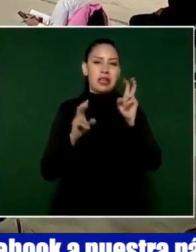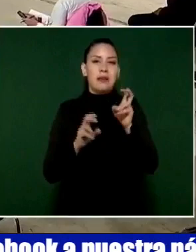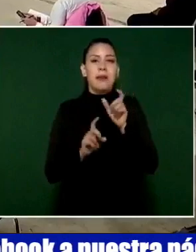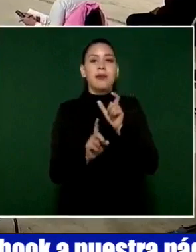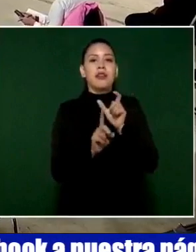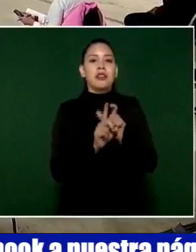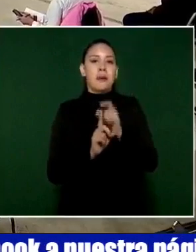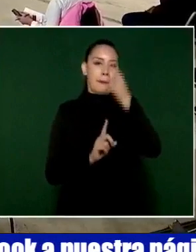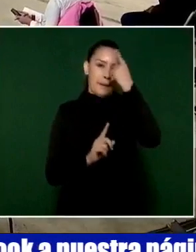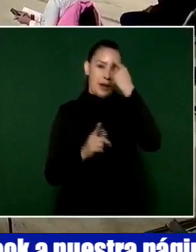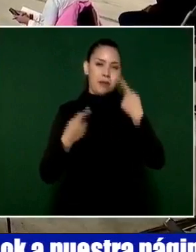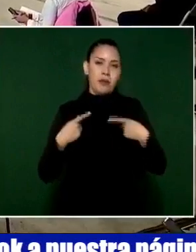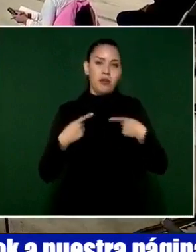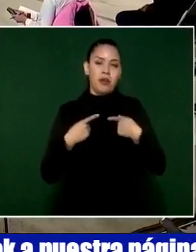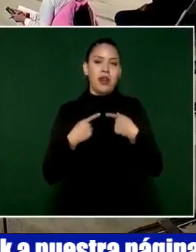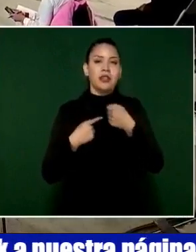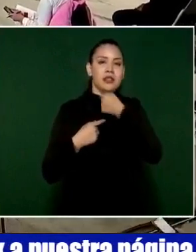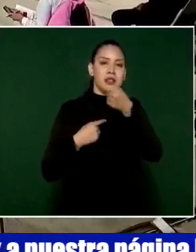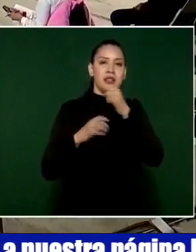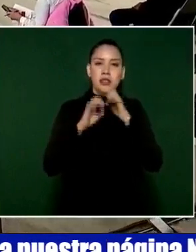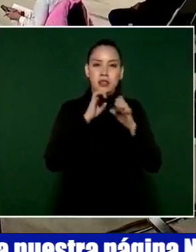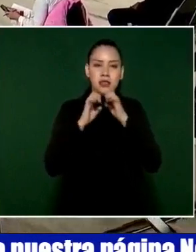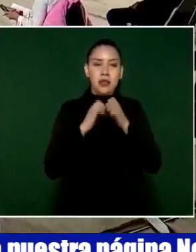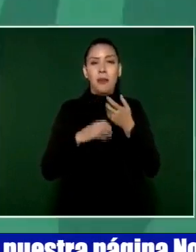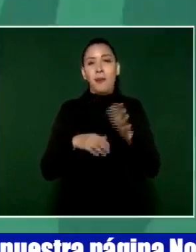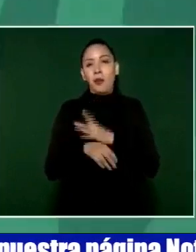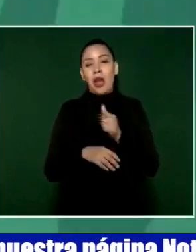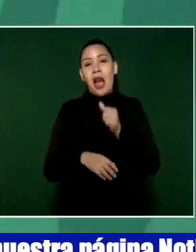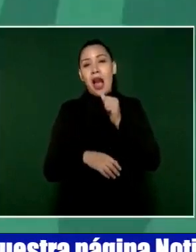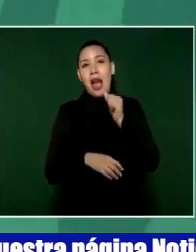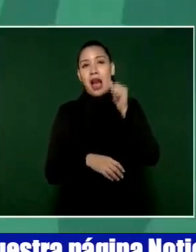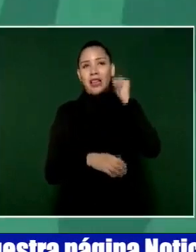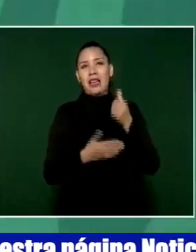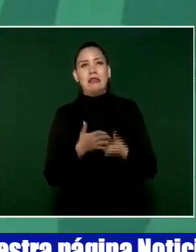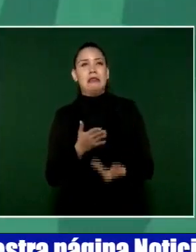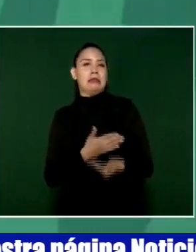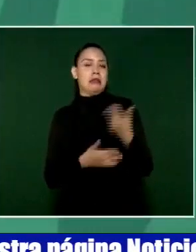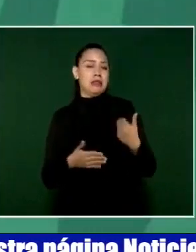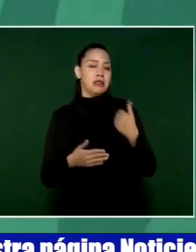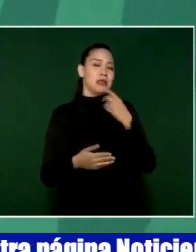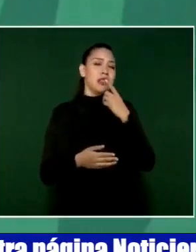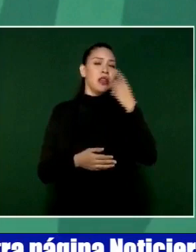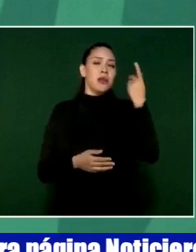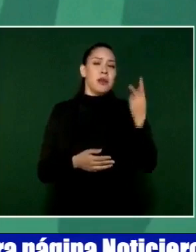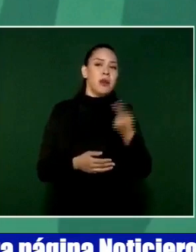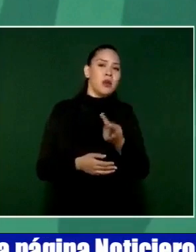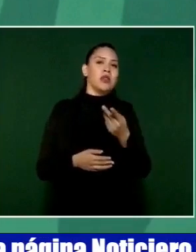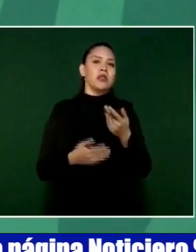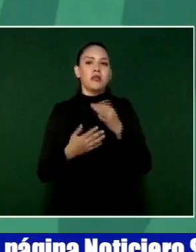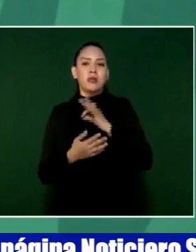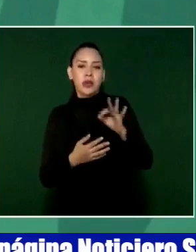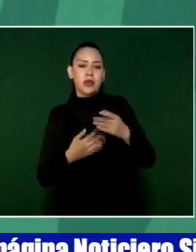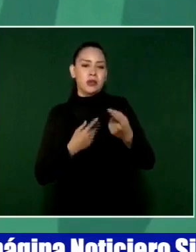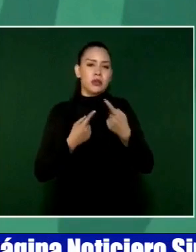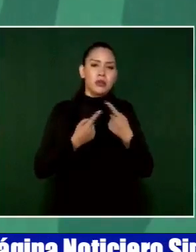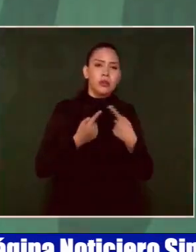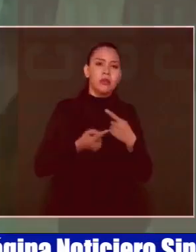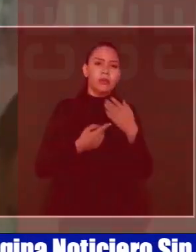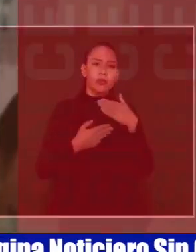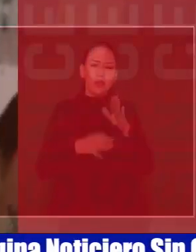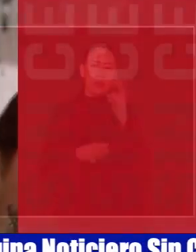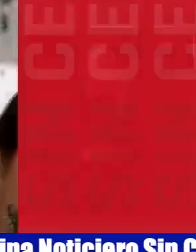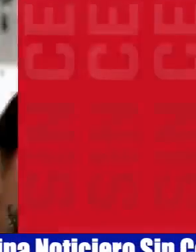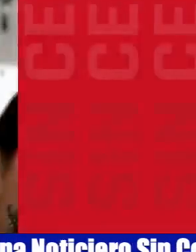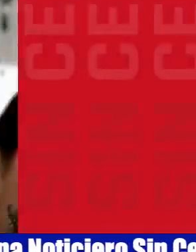a ella lo la conoce el presidente López Obrador le habla por su nombre y etcétera entonces se entiende este